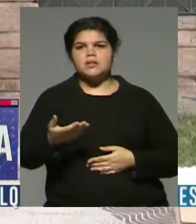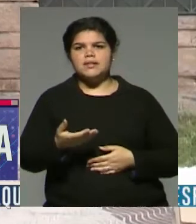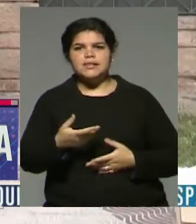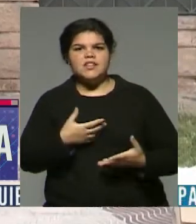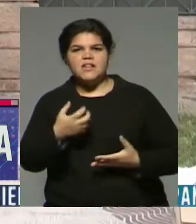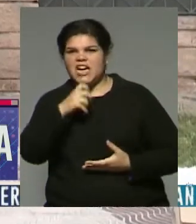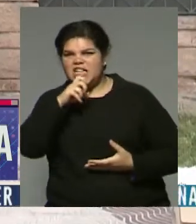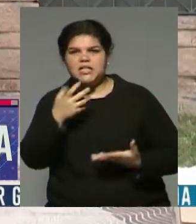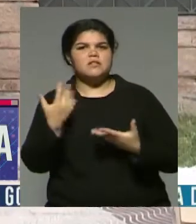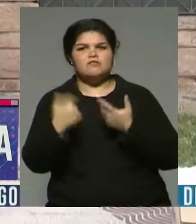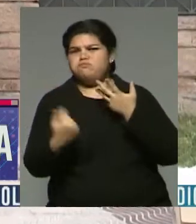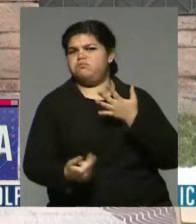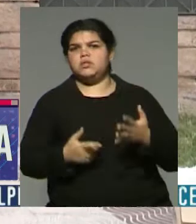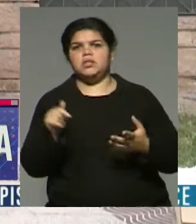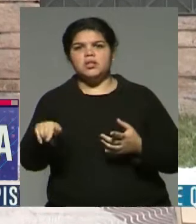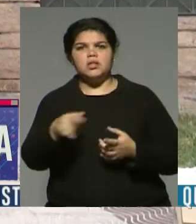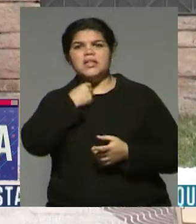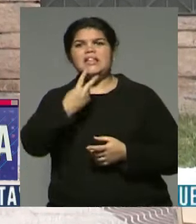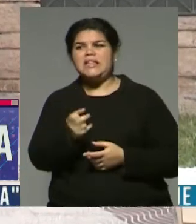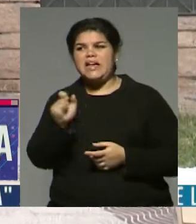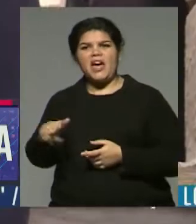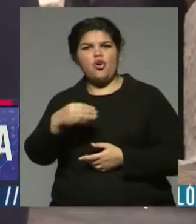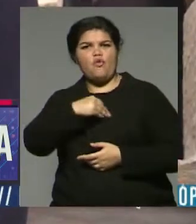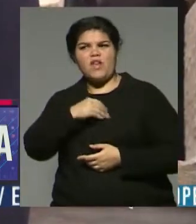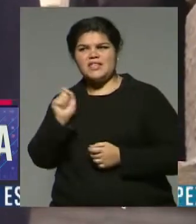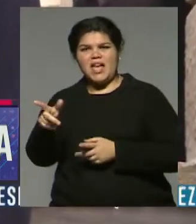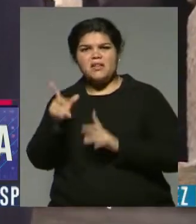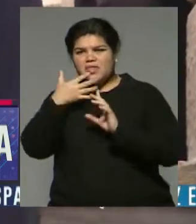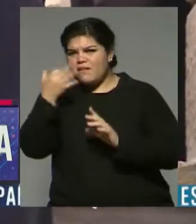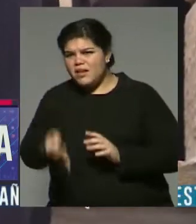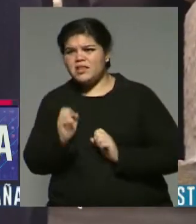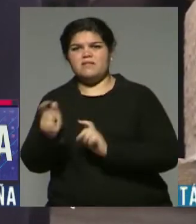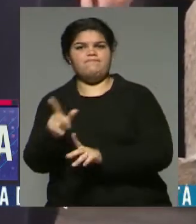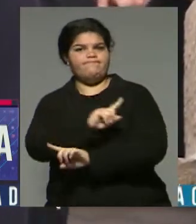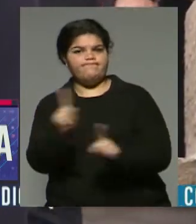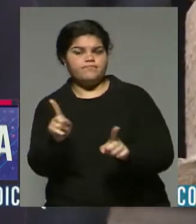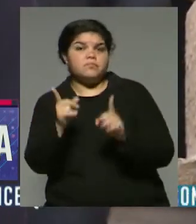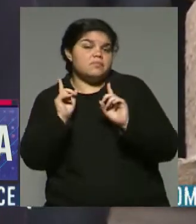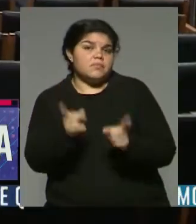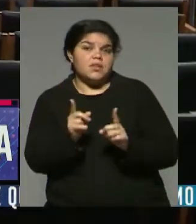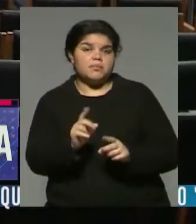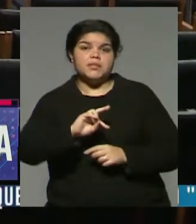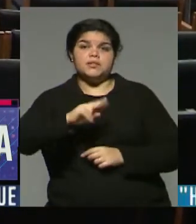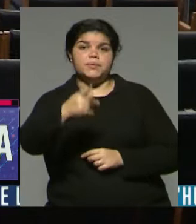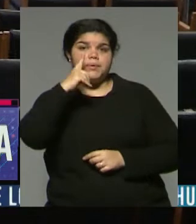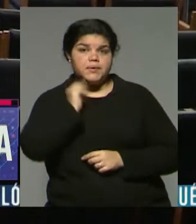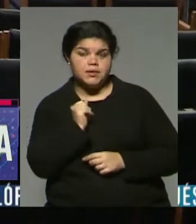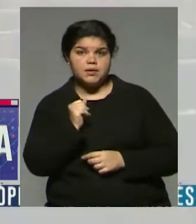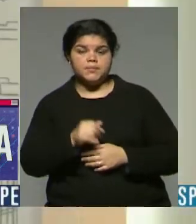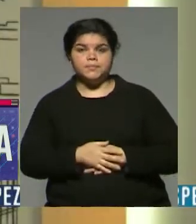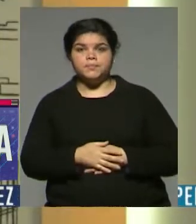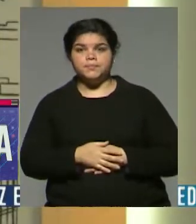eran de él. Fue lo segundo que declaró ella. En la segunda jornada fue también algo bastante importante. ¿Por qué?